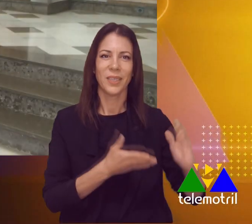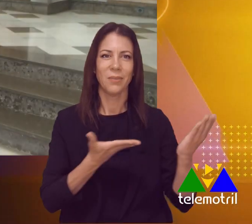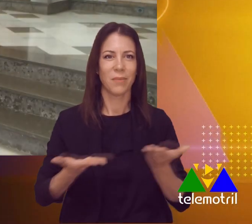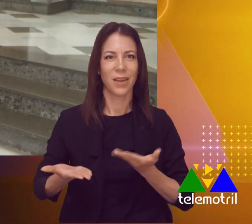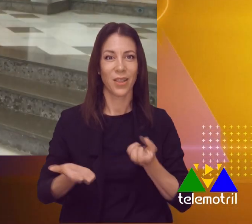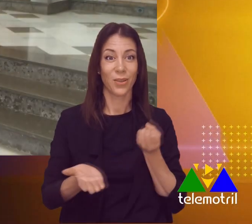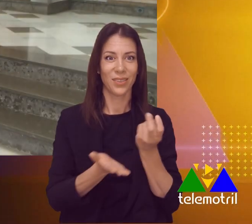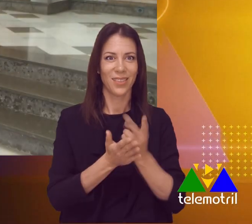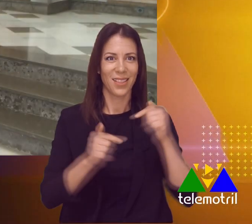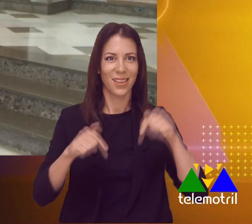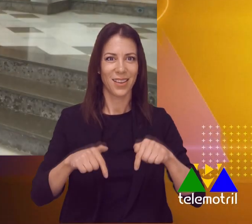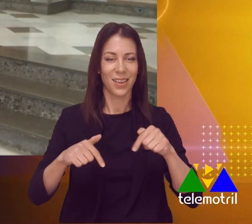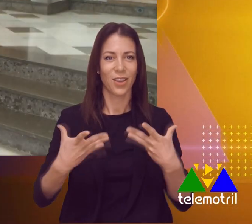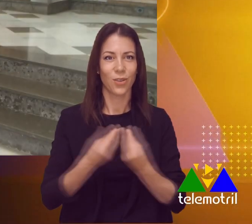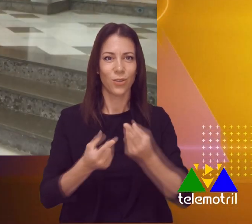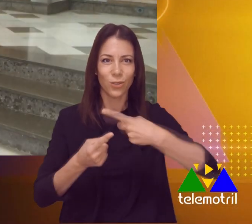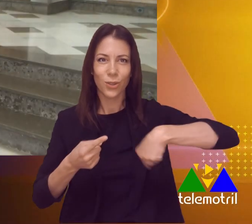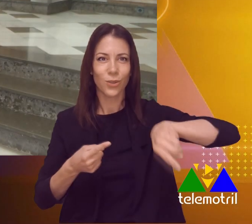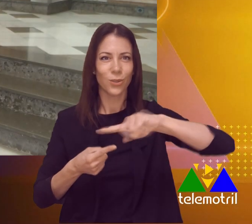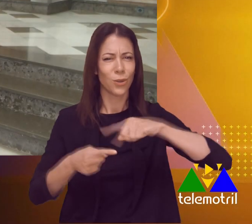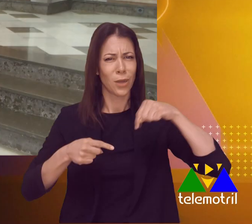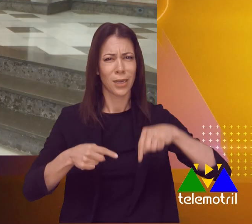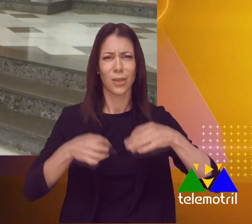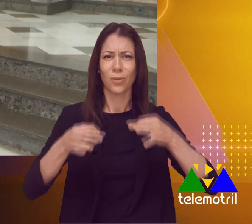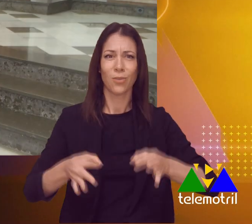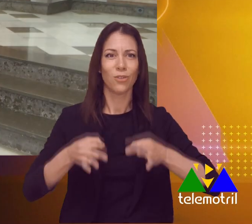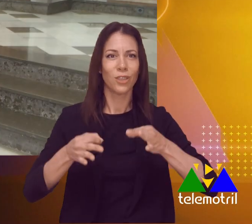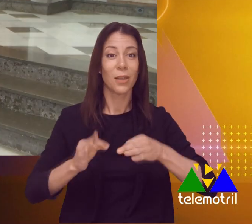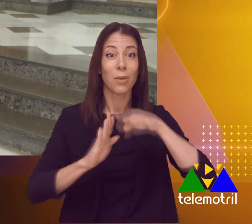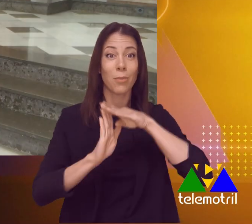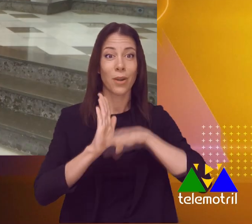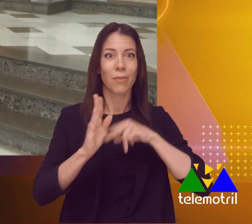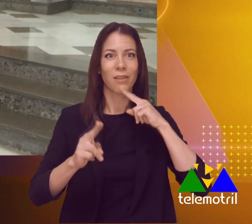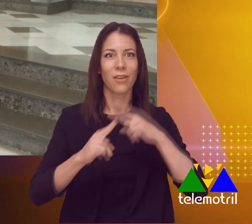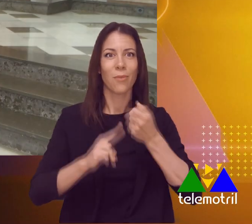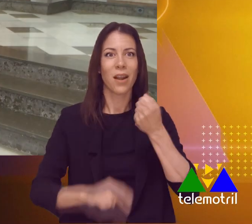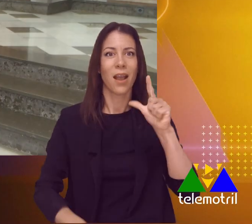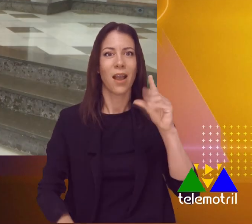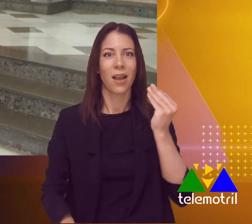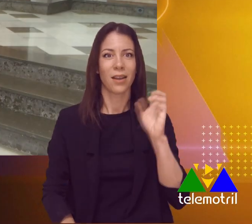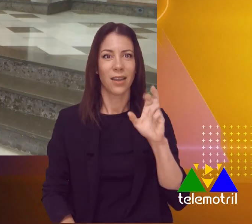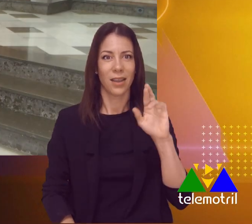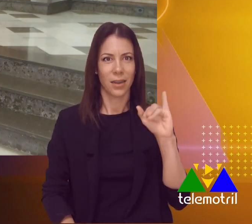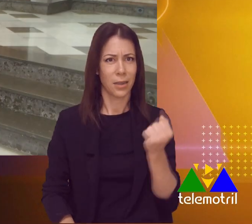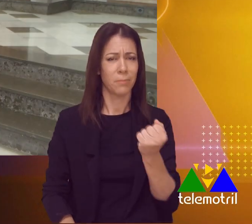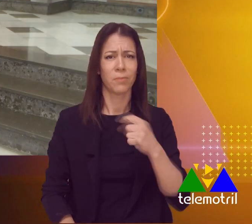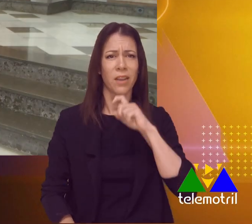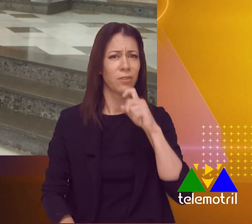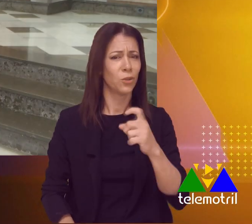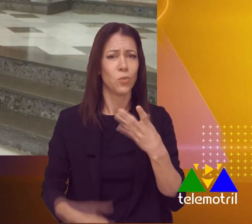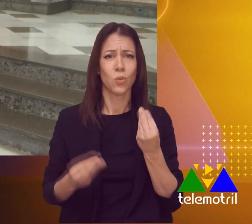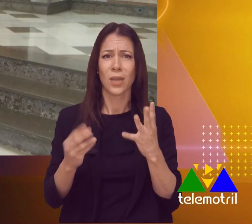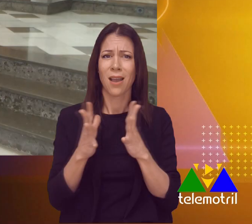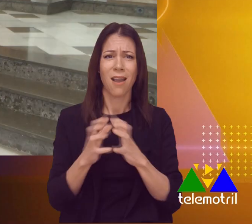Bienvenidos un día más, ya estamos con todos ustedes aquí como siempre en nuestra alquería y créanme que tenemos como siempre muchas